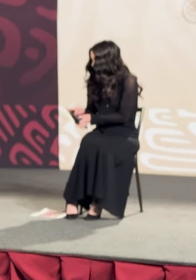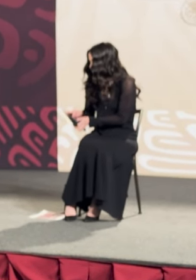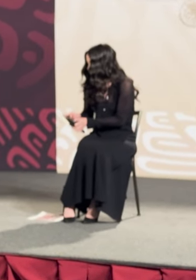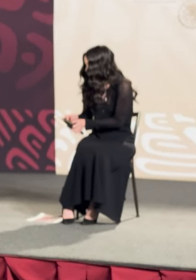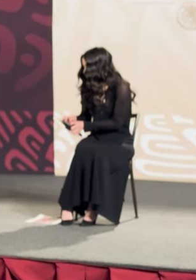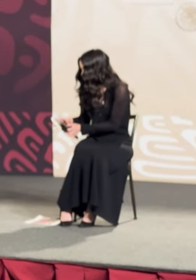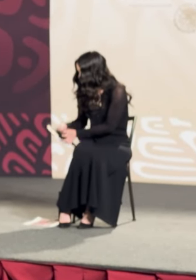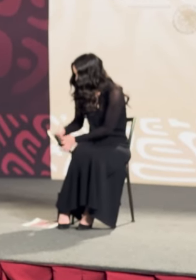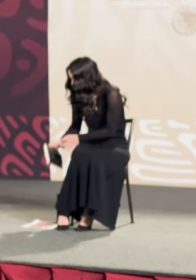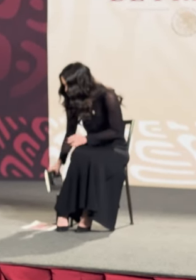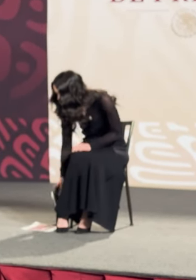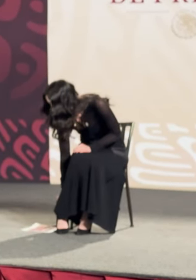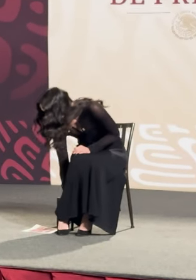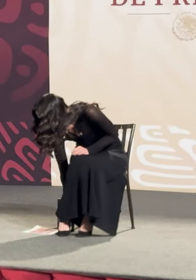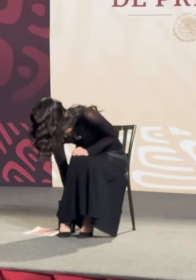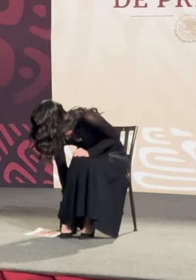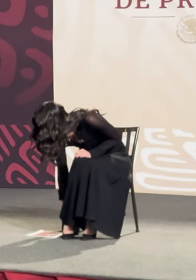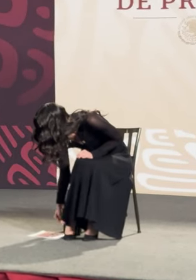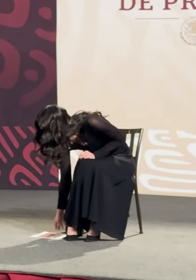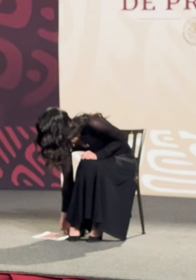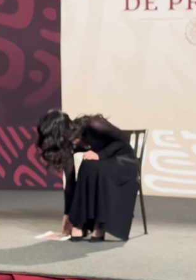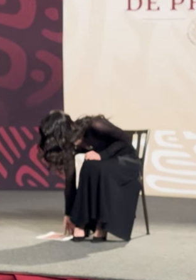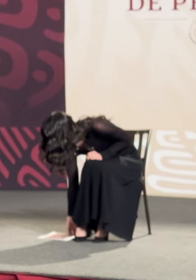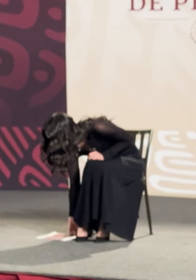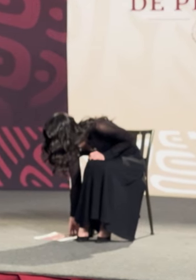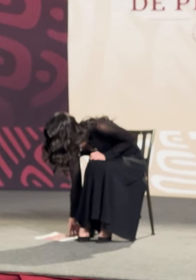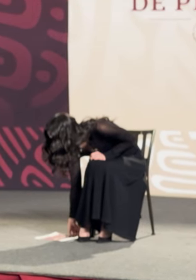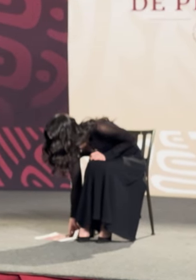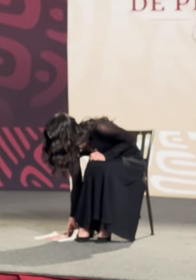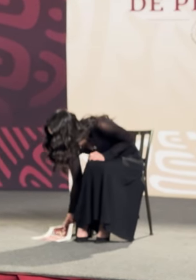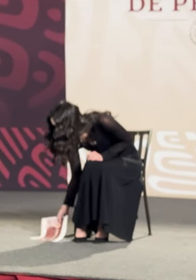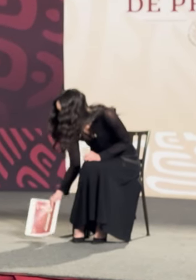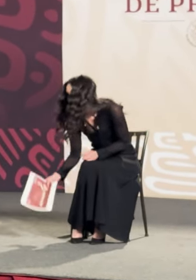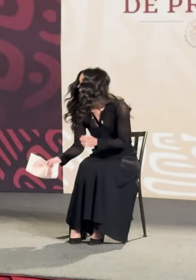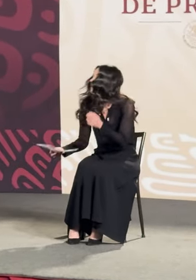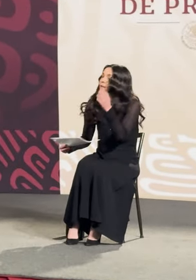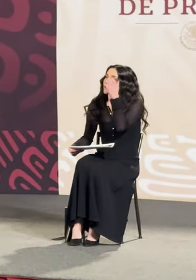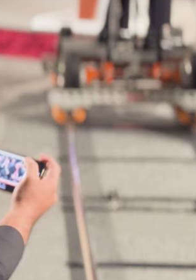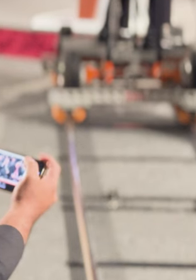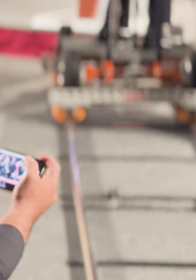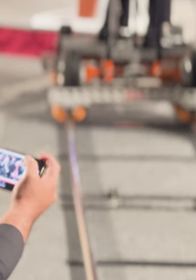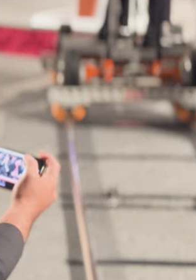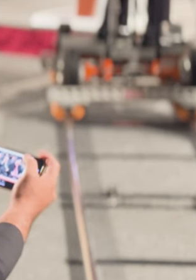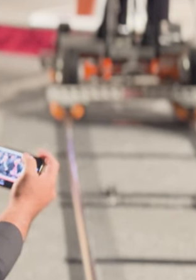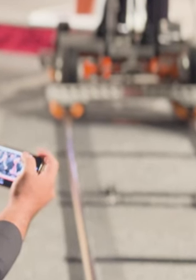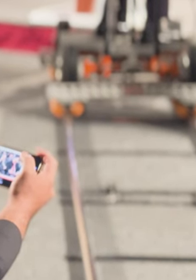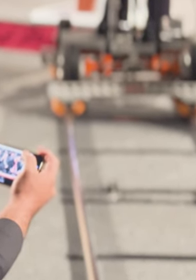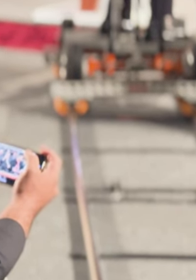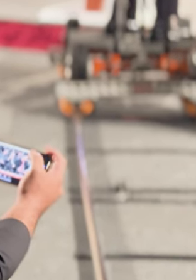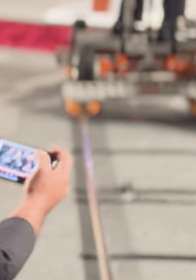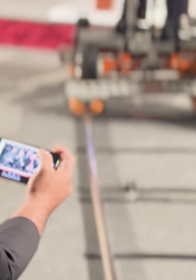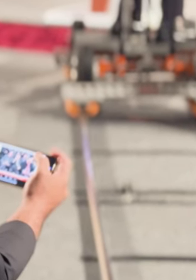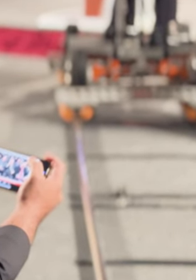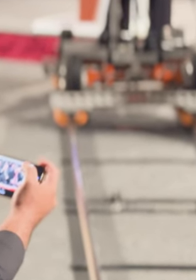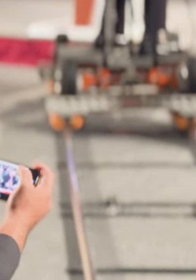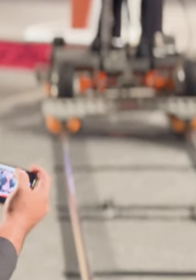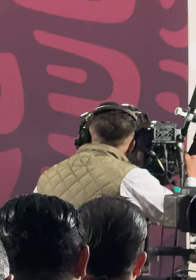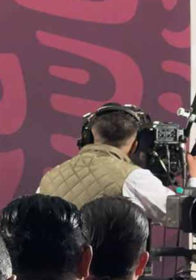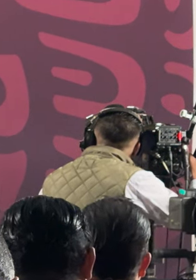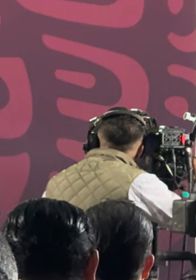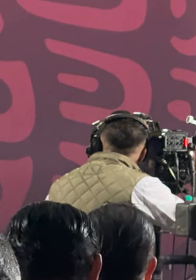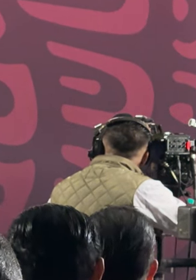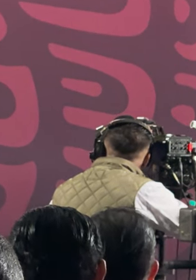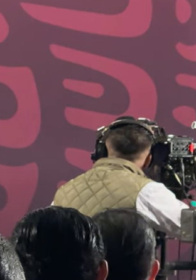informar como todos los miércoles sobre quiénes tienen las mentiras. En el último miércoles, la encargada de dar